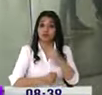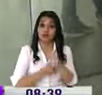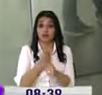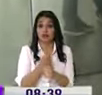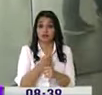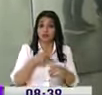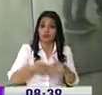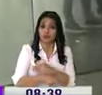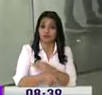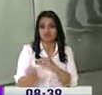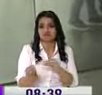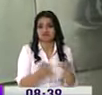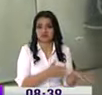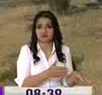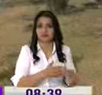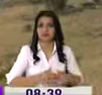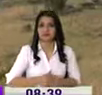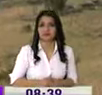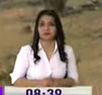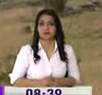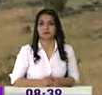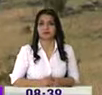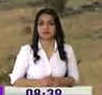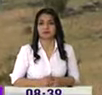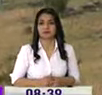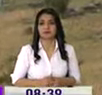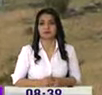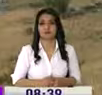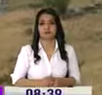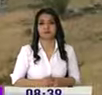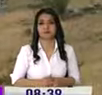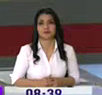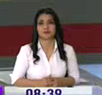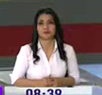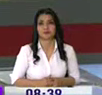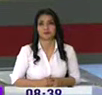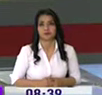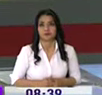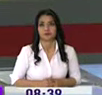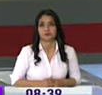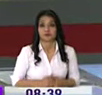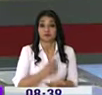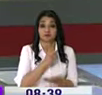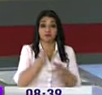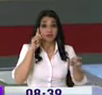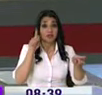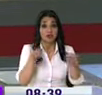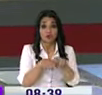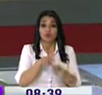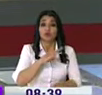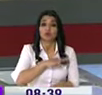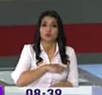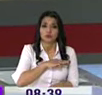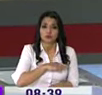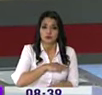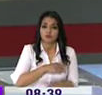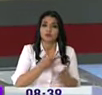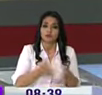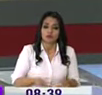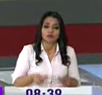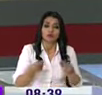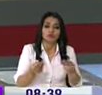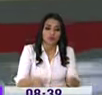inauguración. En Quito informó Andrea Valareso. Totalmente de acuerdo a lo que dice el municipio. Hemos concesionado la